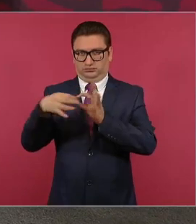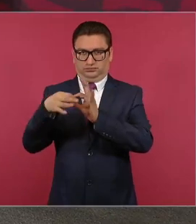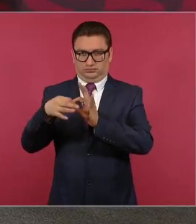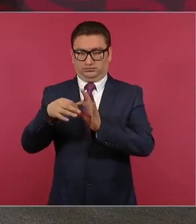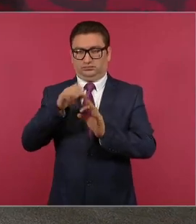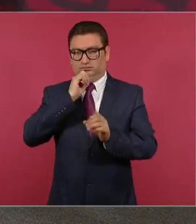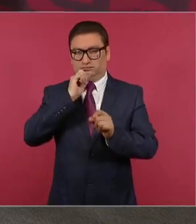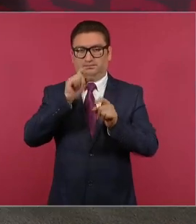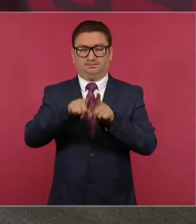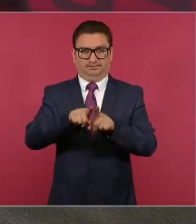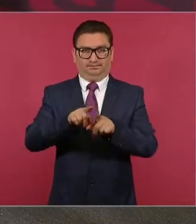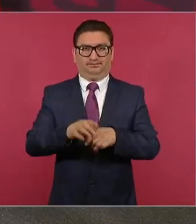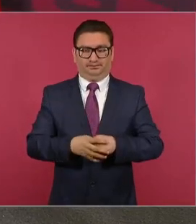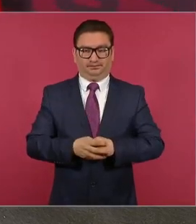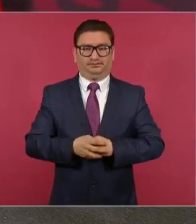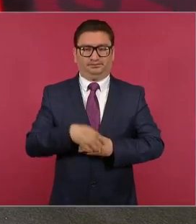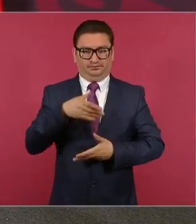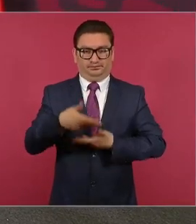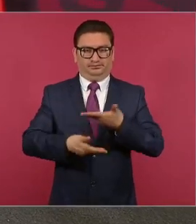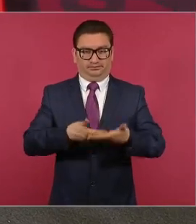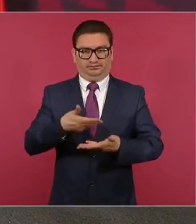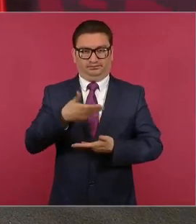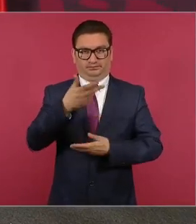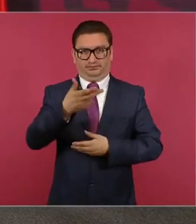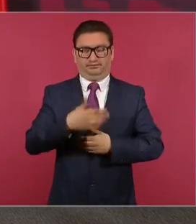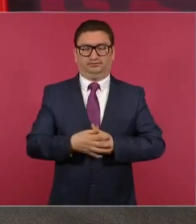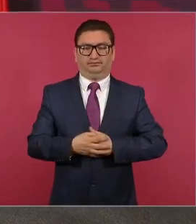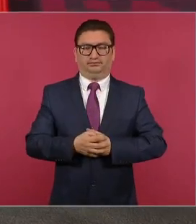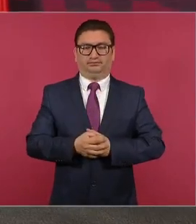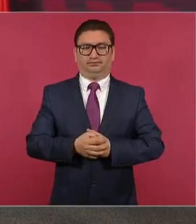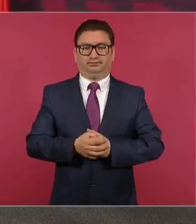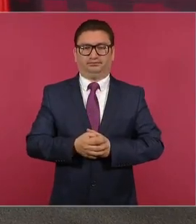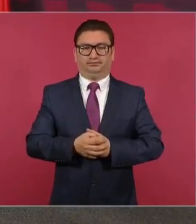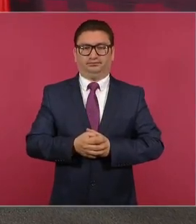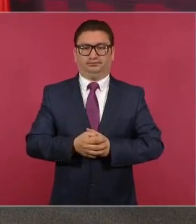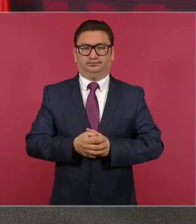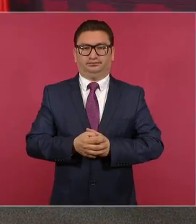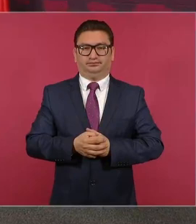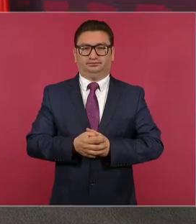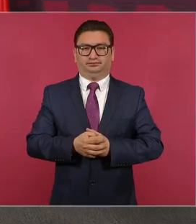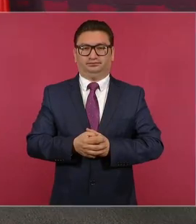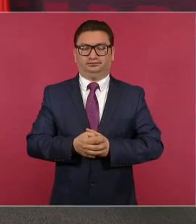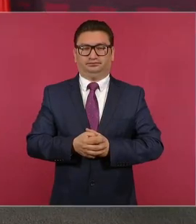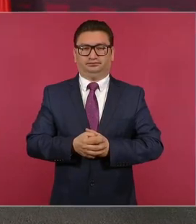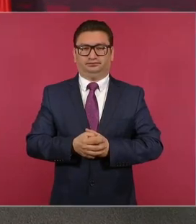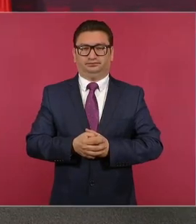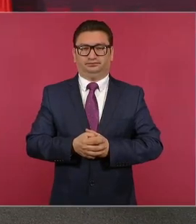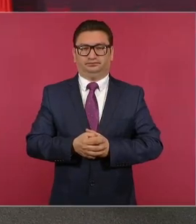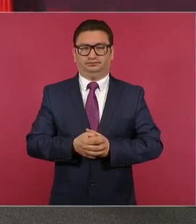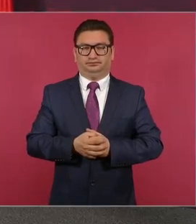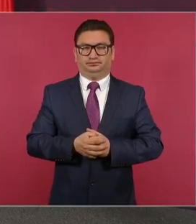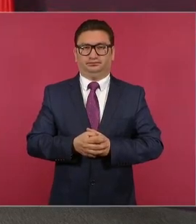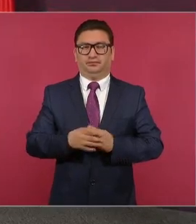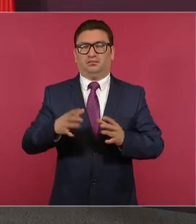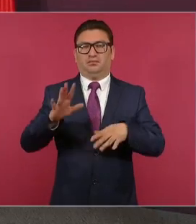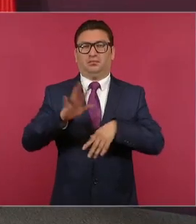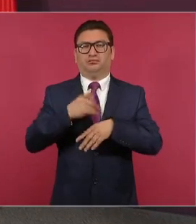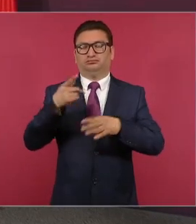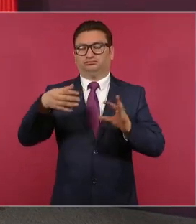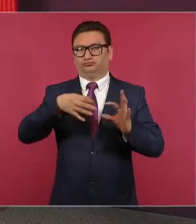ofrecer este servicio, que tiene una relación